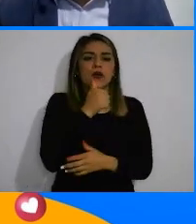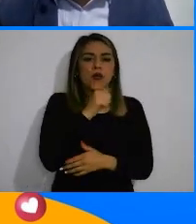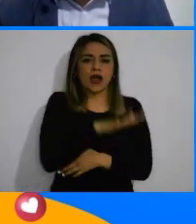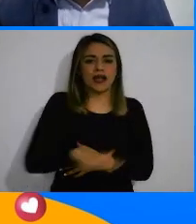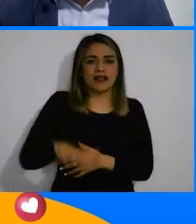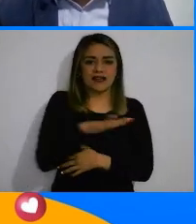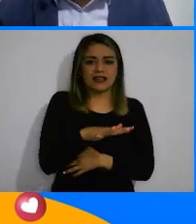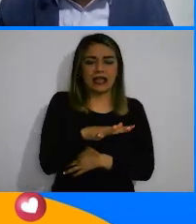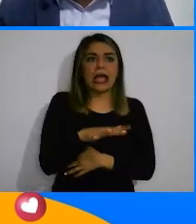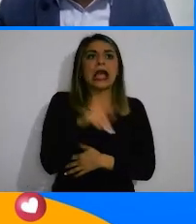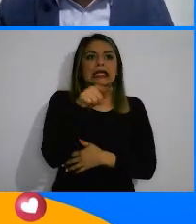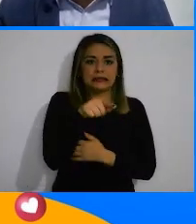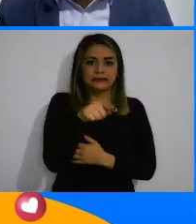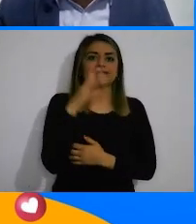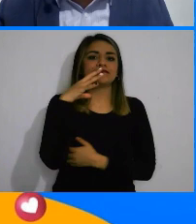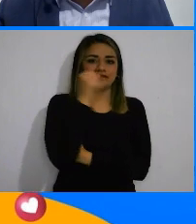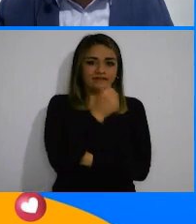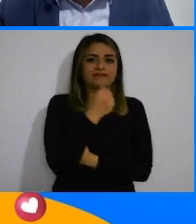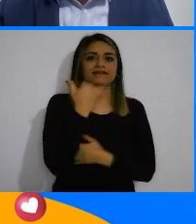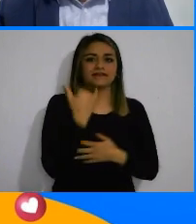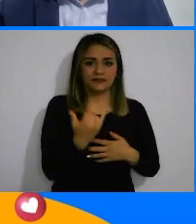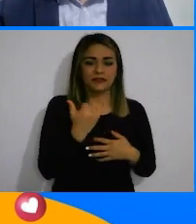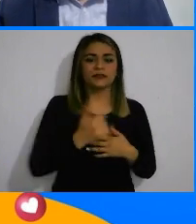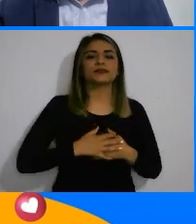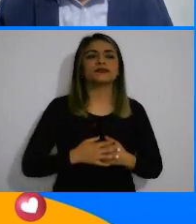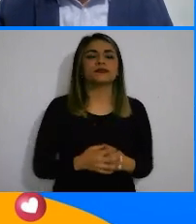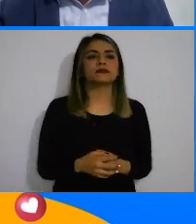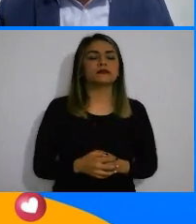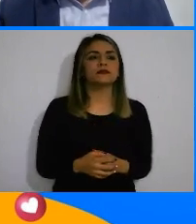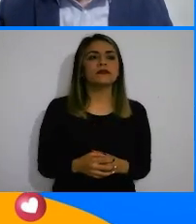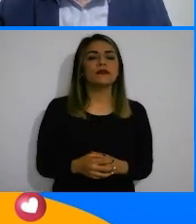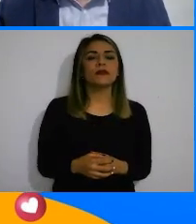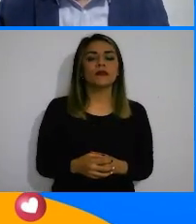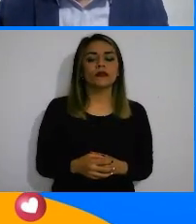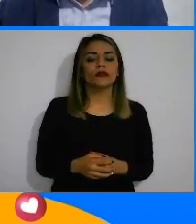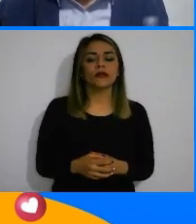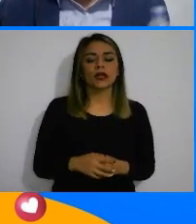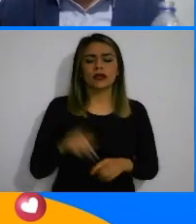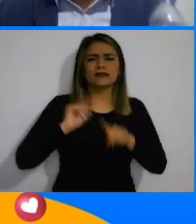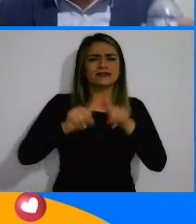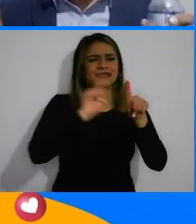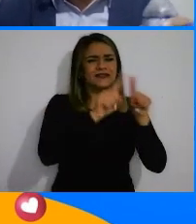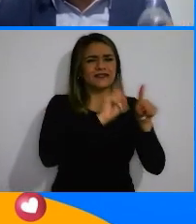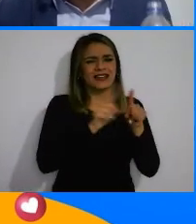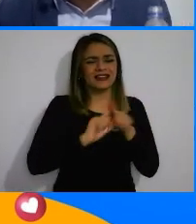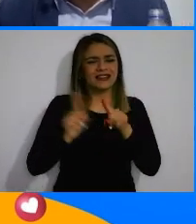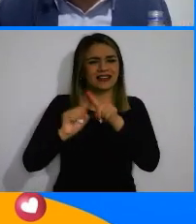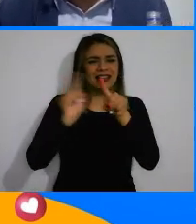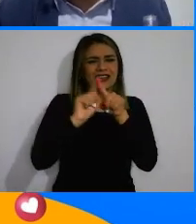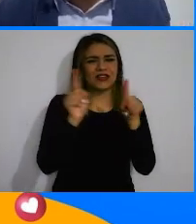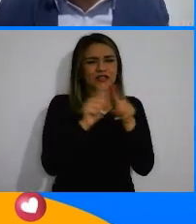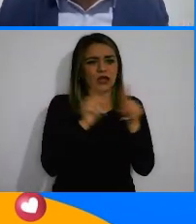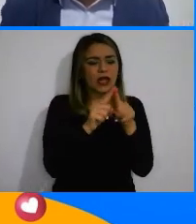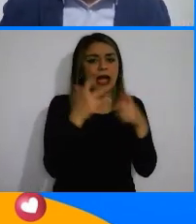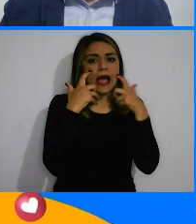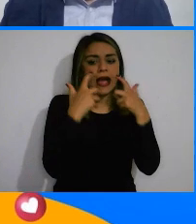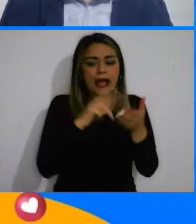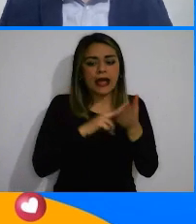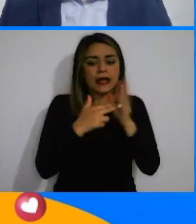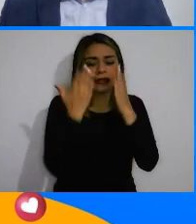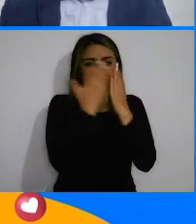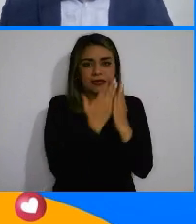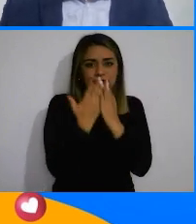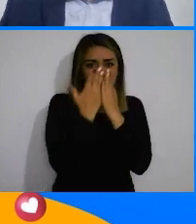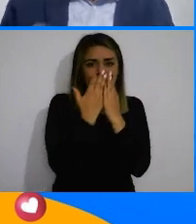Por eso, entonces, aquí ustedes van a encontrar la gama no, el umbral de lo que estudia la